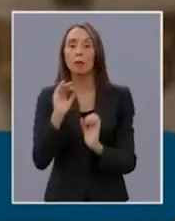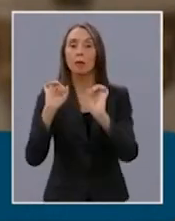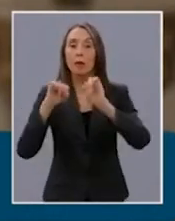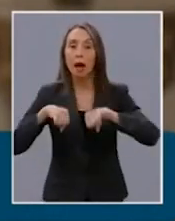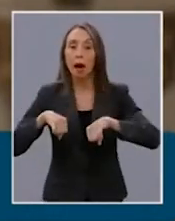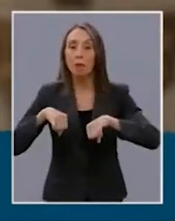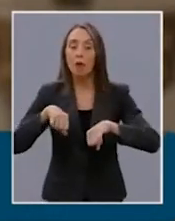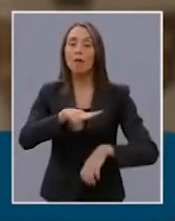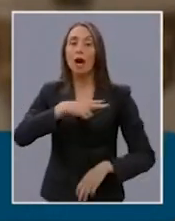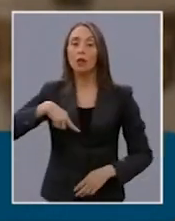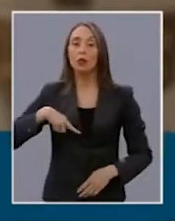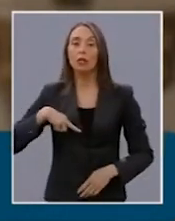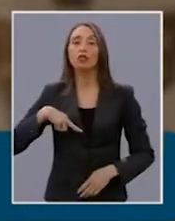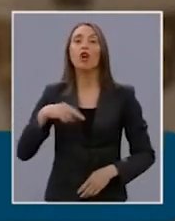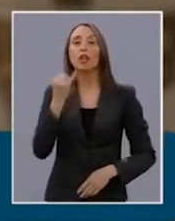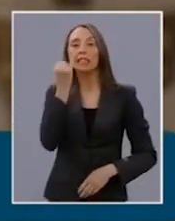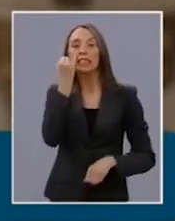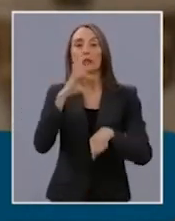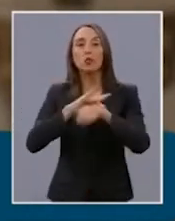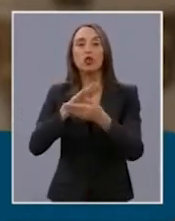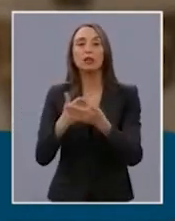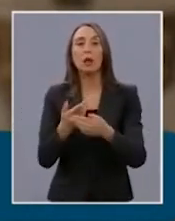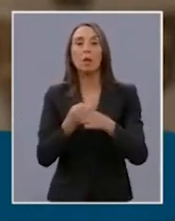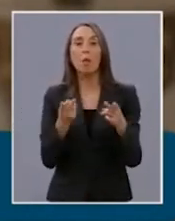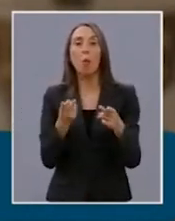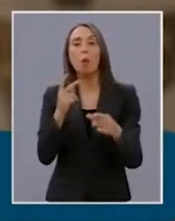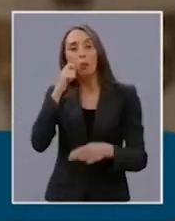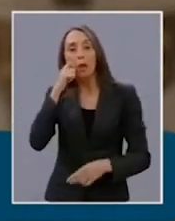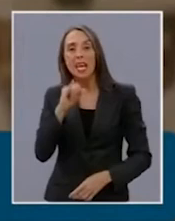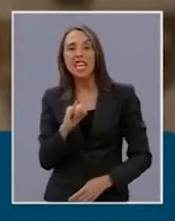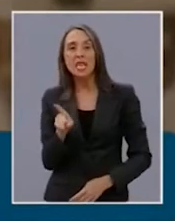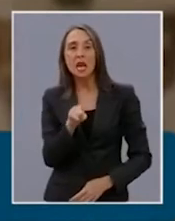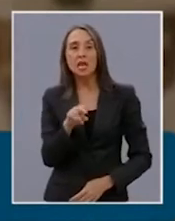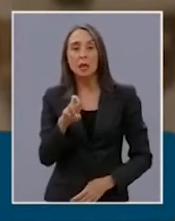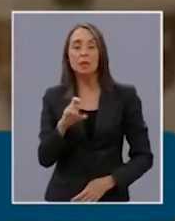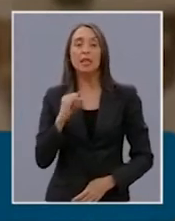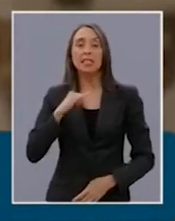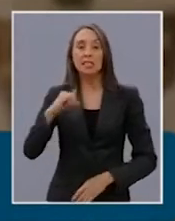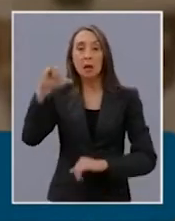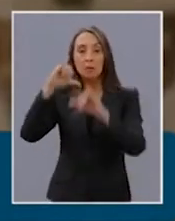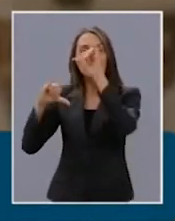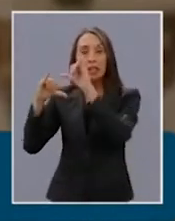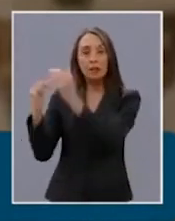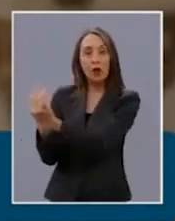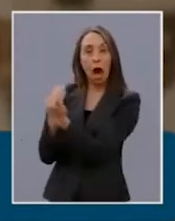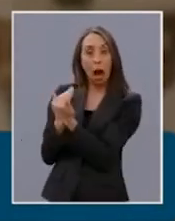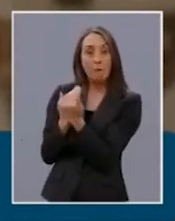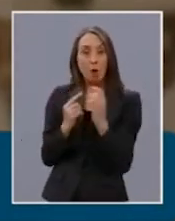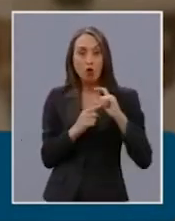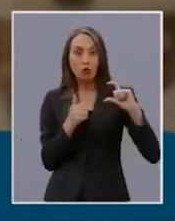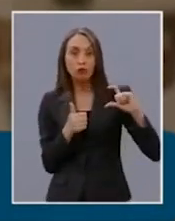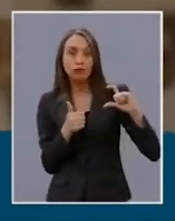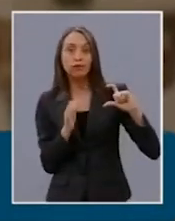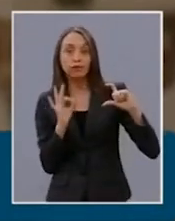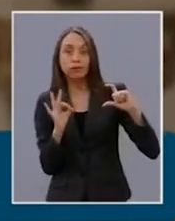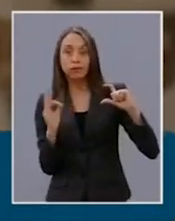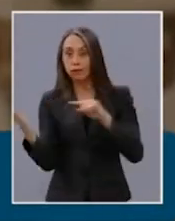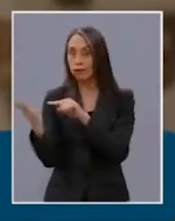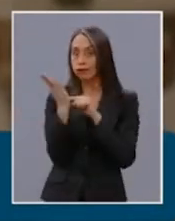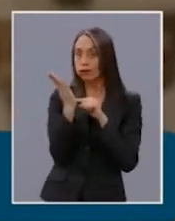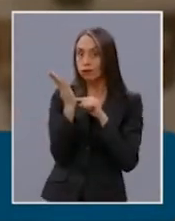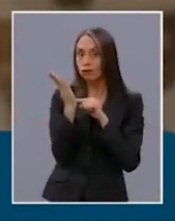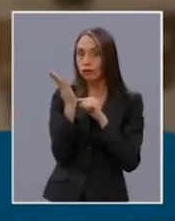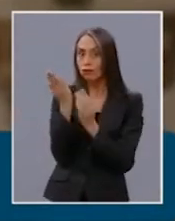aprobación de nuestro Instituto de Salud Pública. Y siempre tendrán el respaldo de la ciencia, que muestra categóricamente y